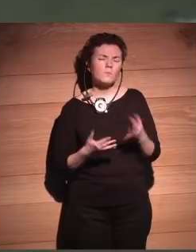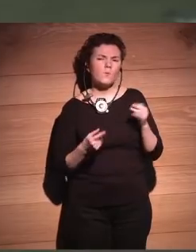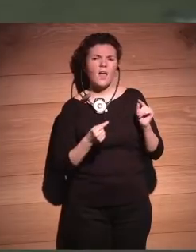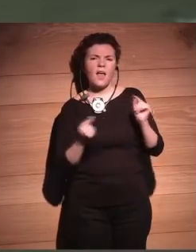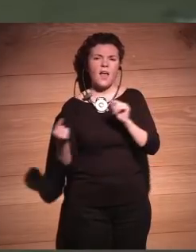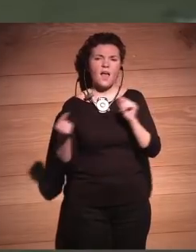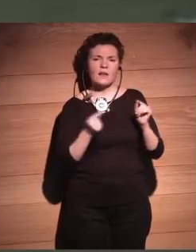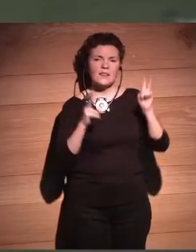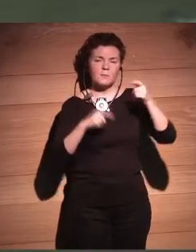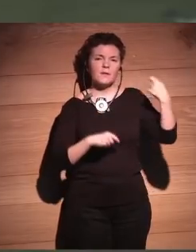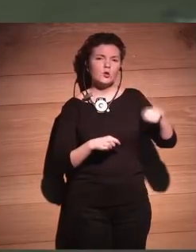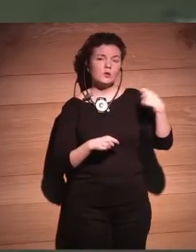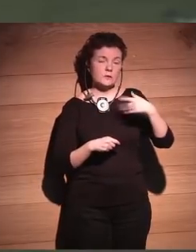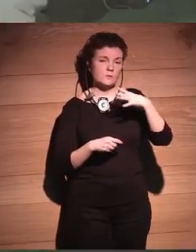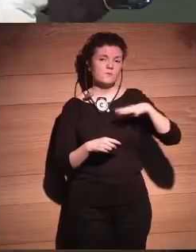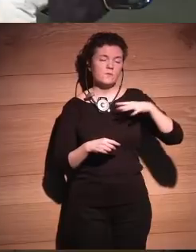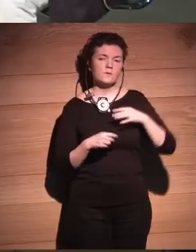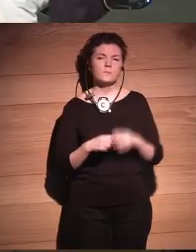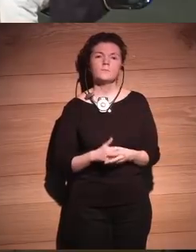Debatamos un poco sobre el tema del coste, por favor.